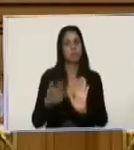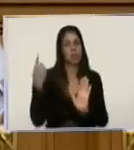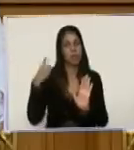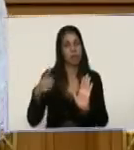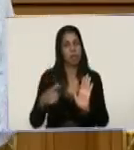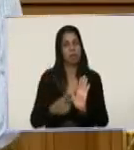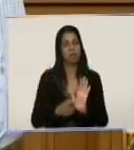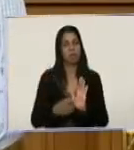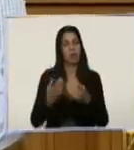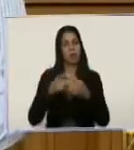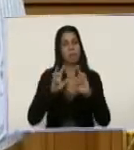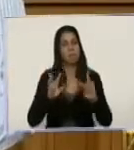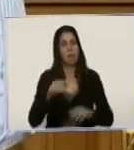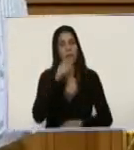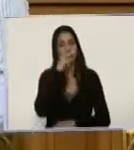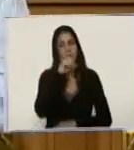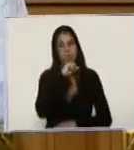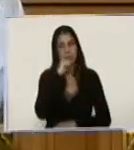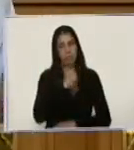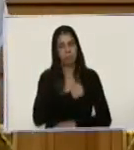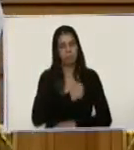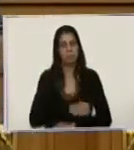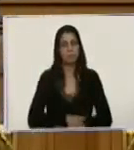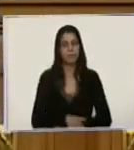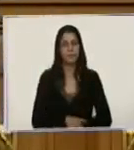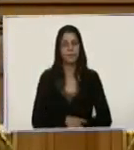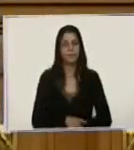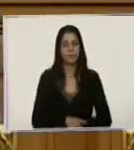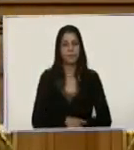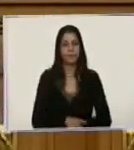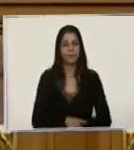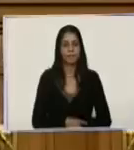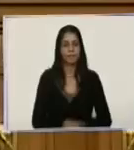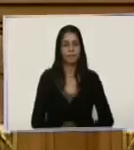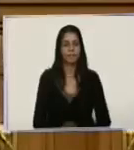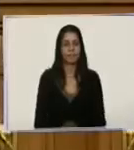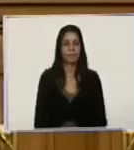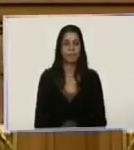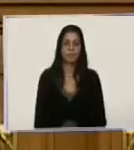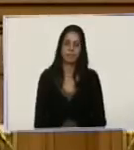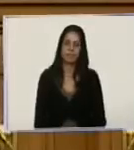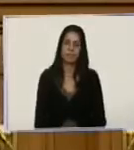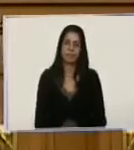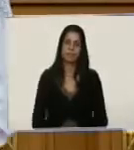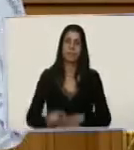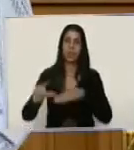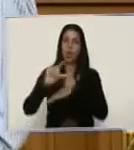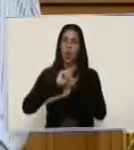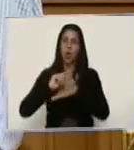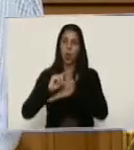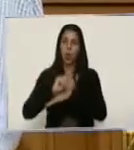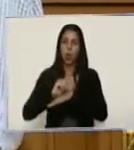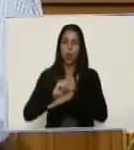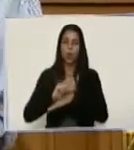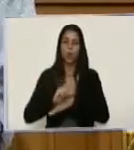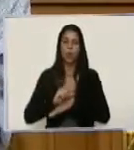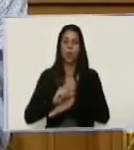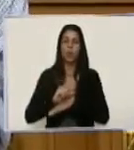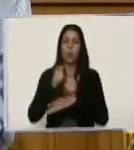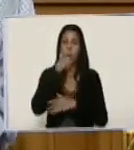en ese sentido. Bueno, ya ves, pues, un gobierno apuntalado por su